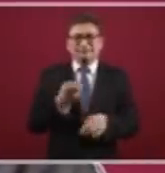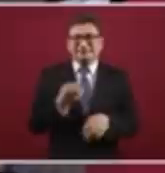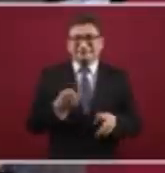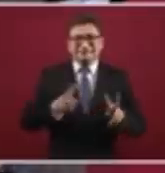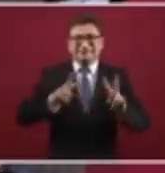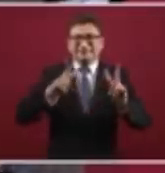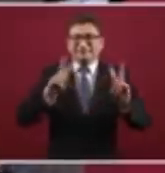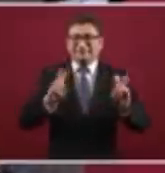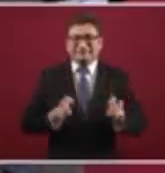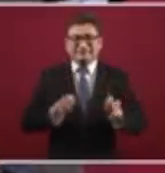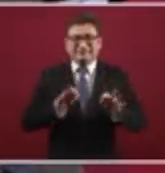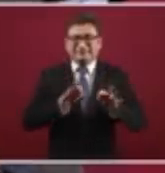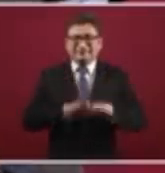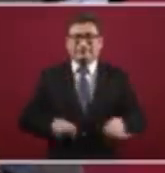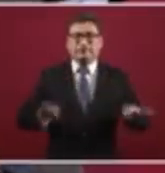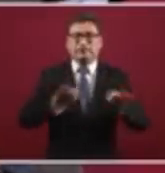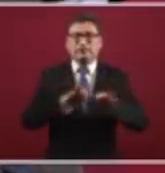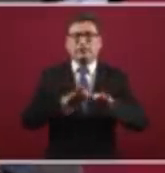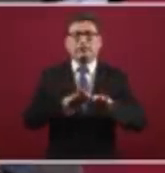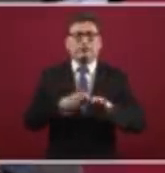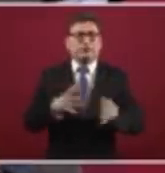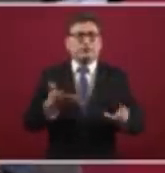fundamental para